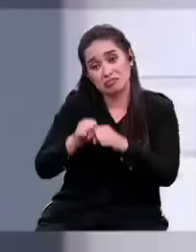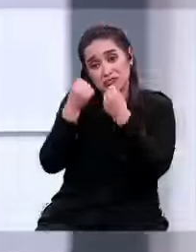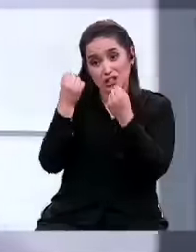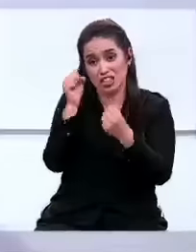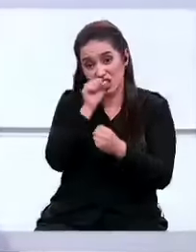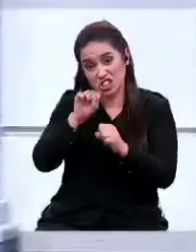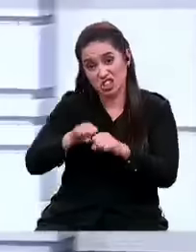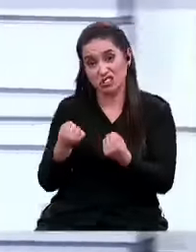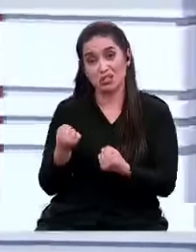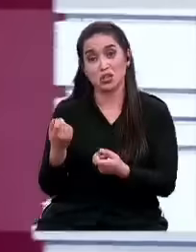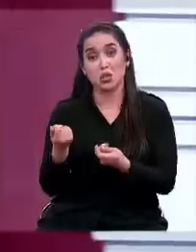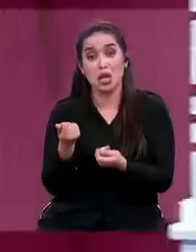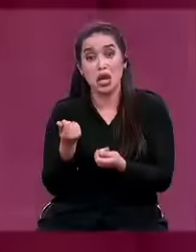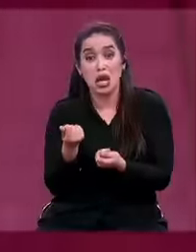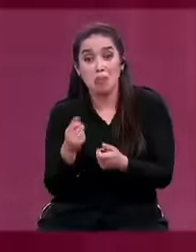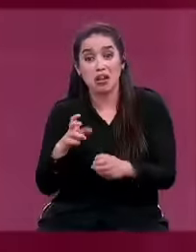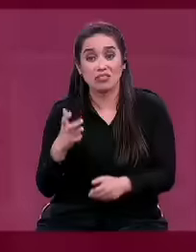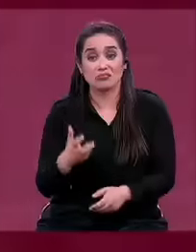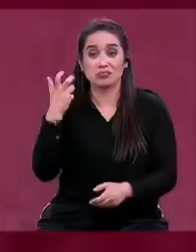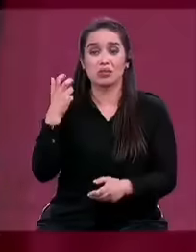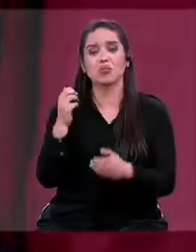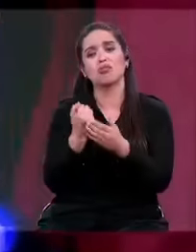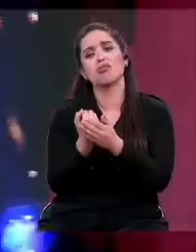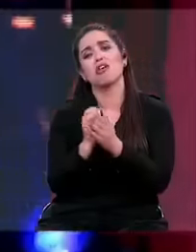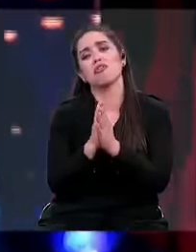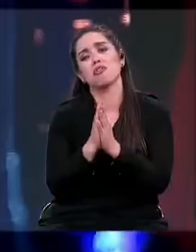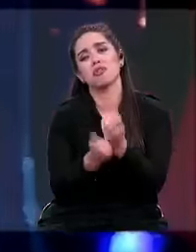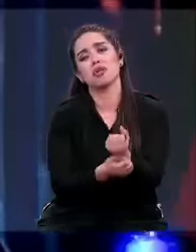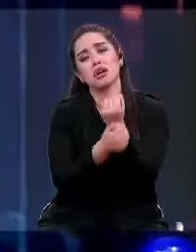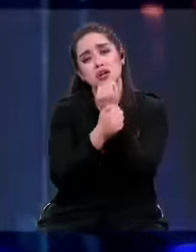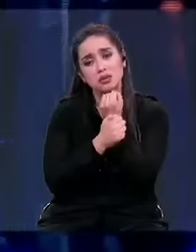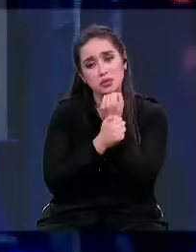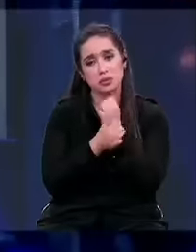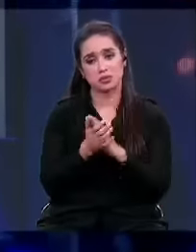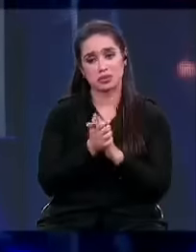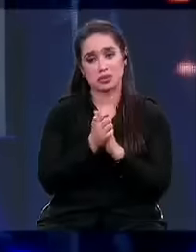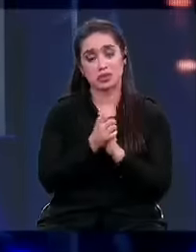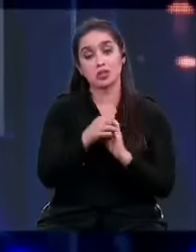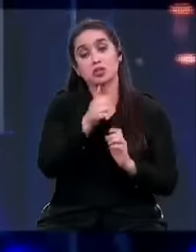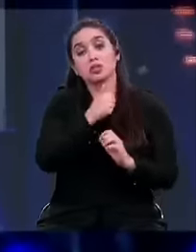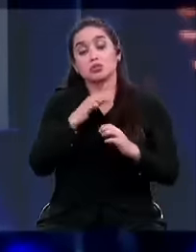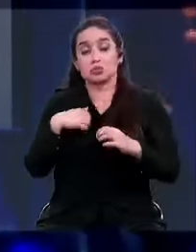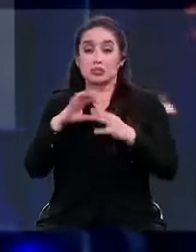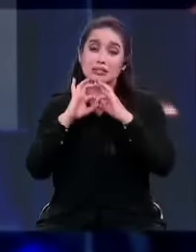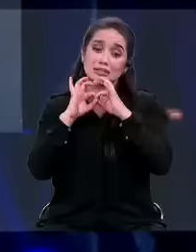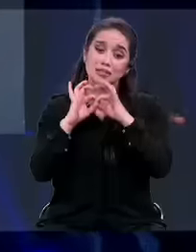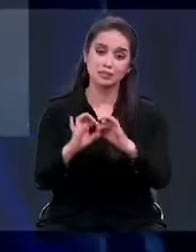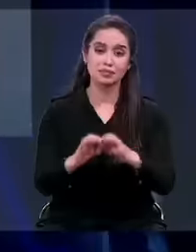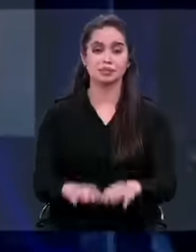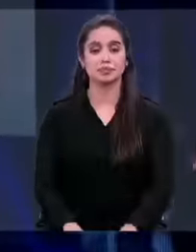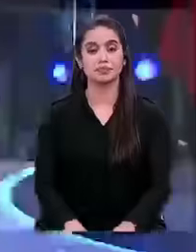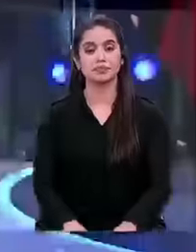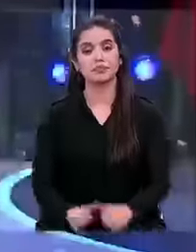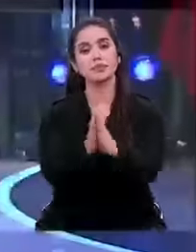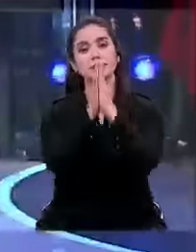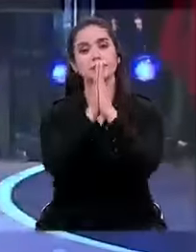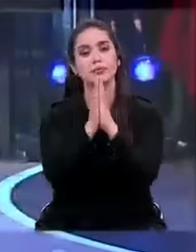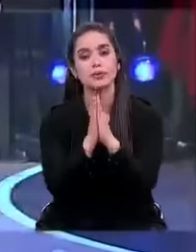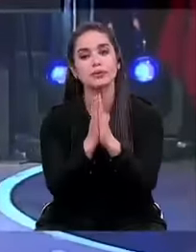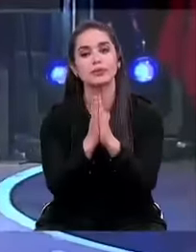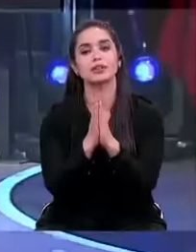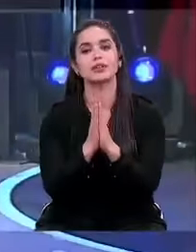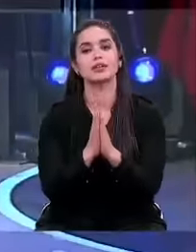la plata. Que no podían cooperar para que recuperen la plata. ¿Por qué no? Claro, venga a darle una... Por favor, venga a darle una... Tiene